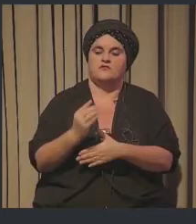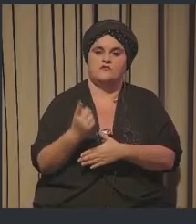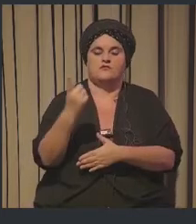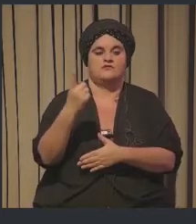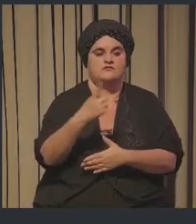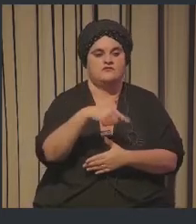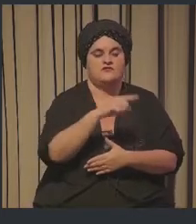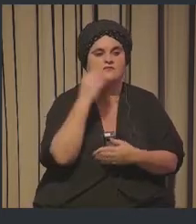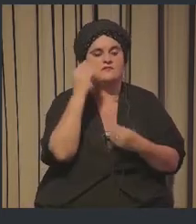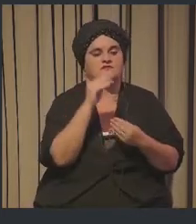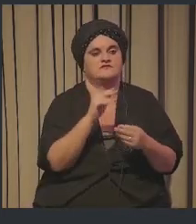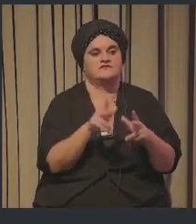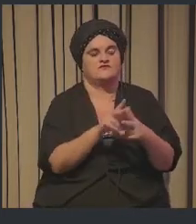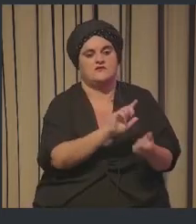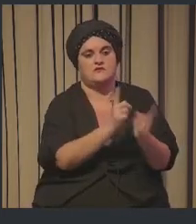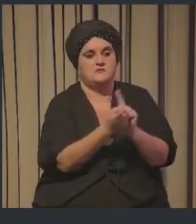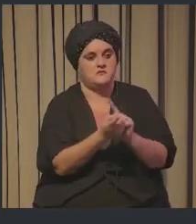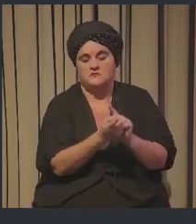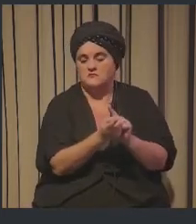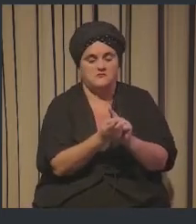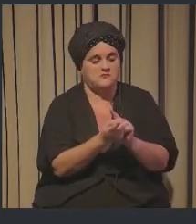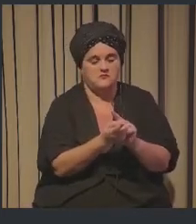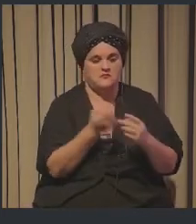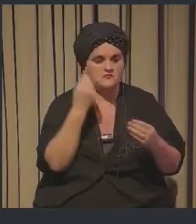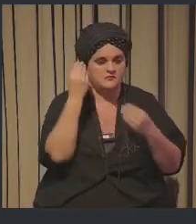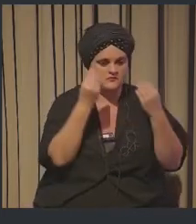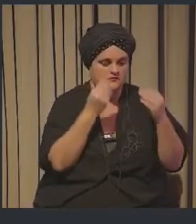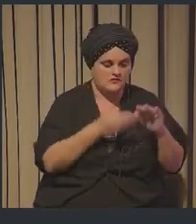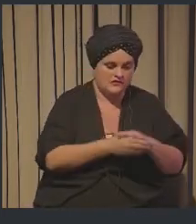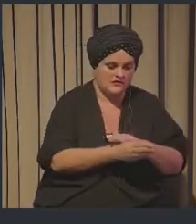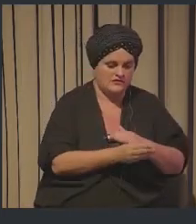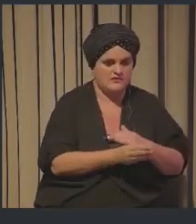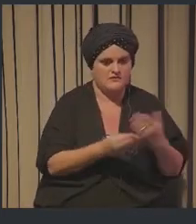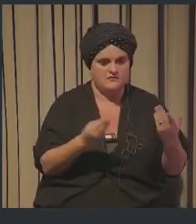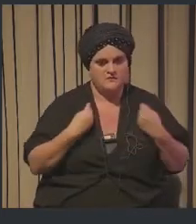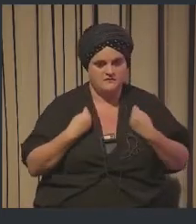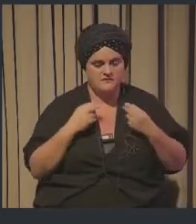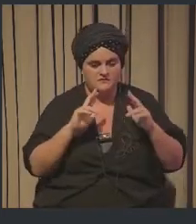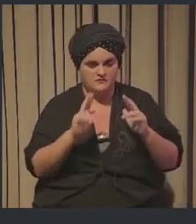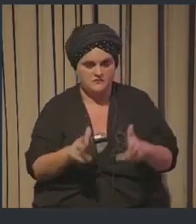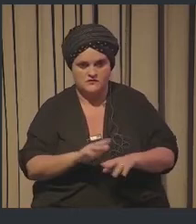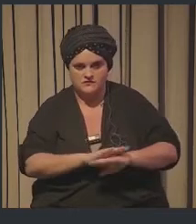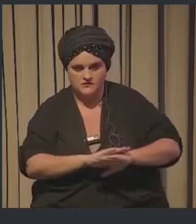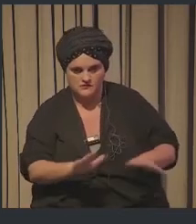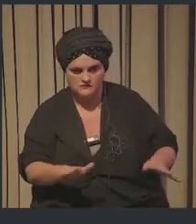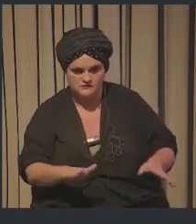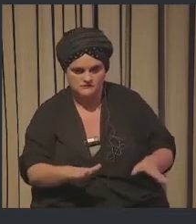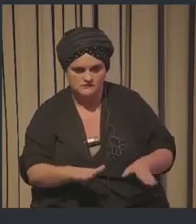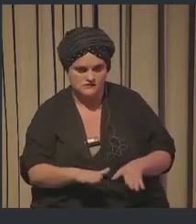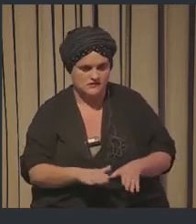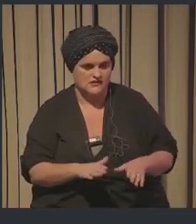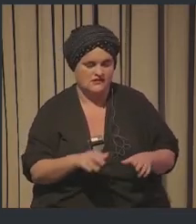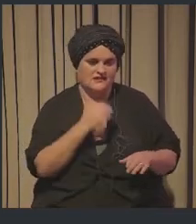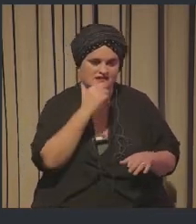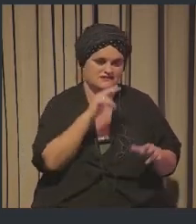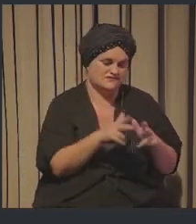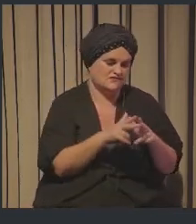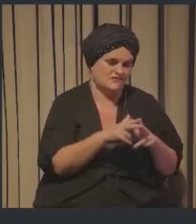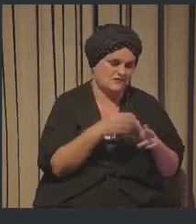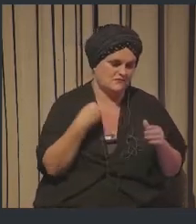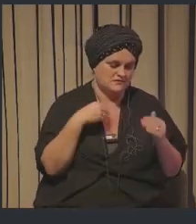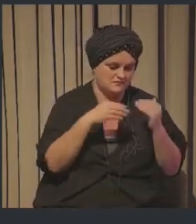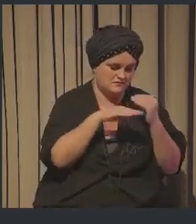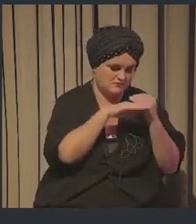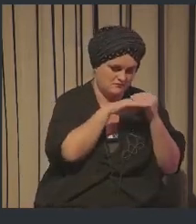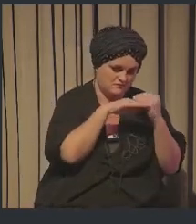cambio social, porque nacían, vivían y morían casi en la misma sociedad, sin